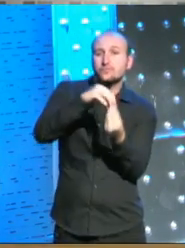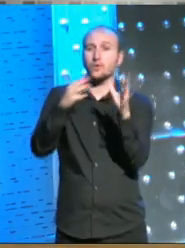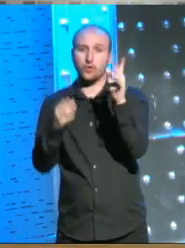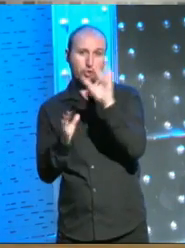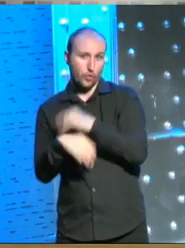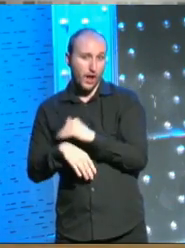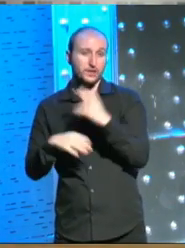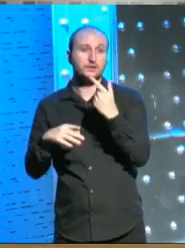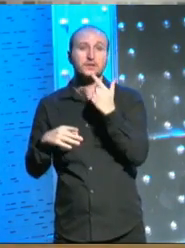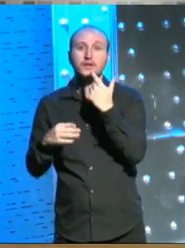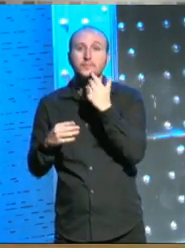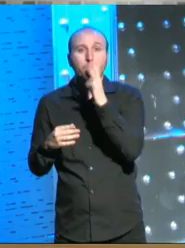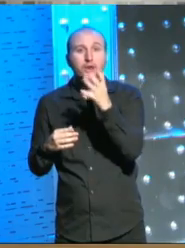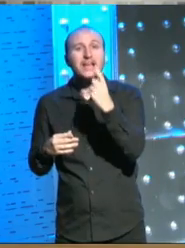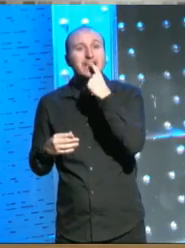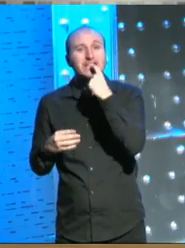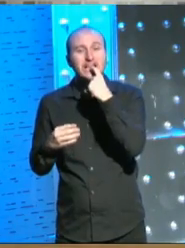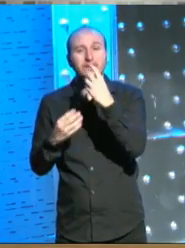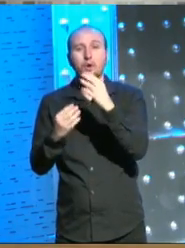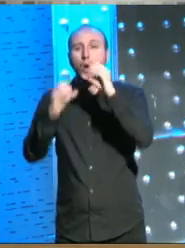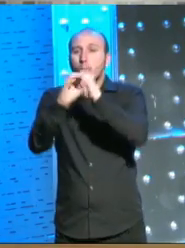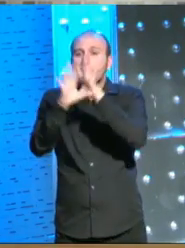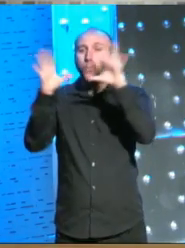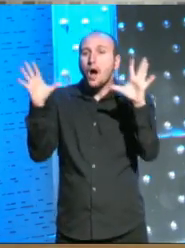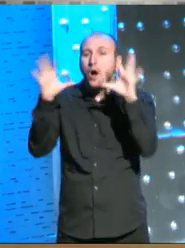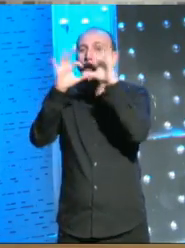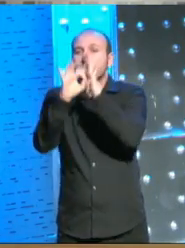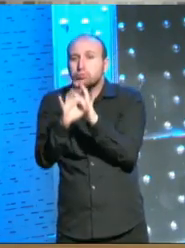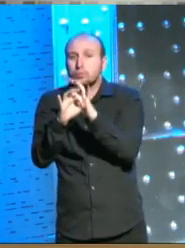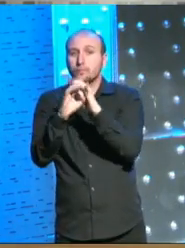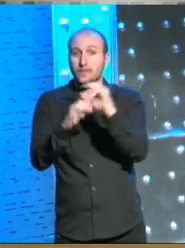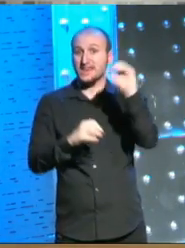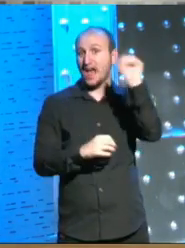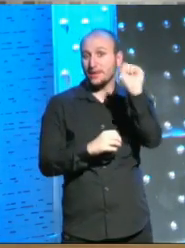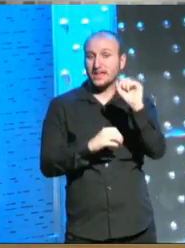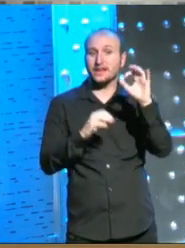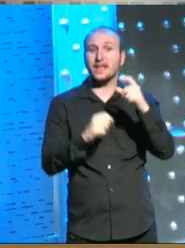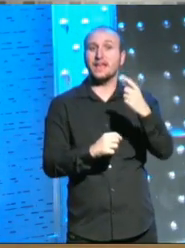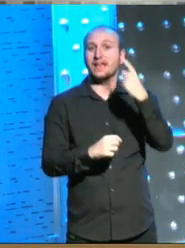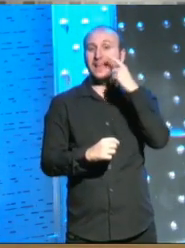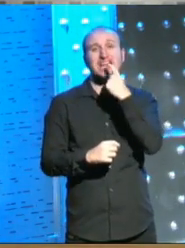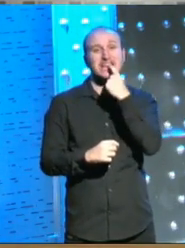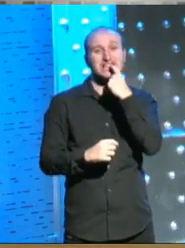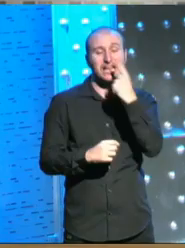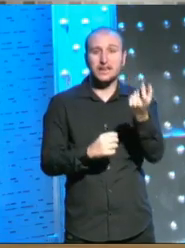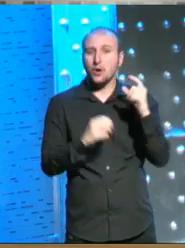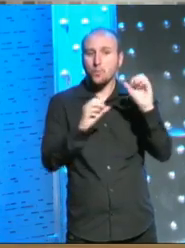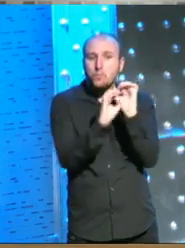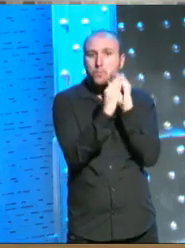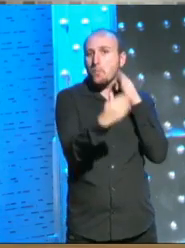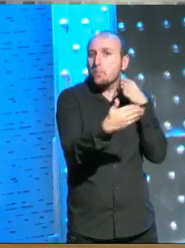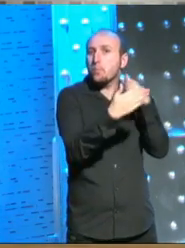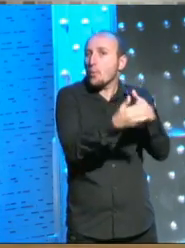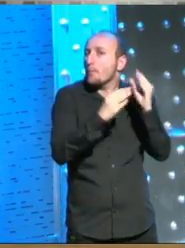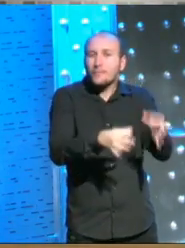para acomodarse a las diferentes distancias. Y cuando vemos Avatar, el cristalino está impasible porque la distancia de mi ojo a la pantalla es siempre la